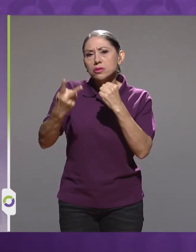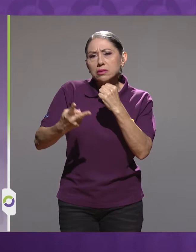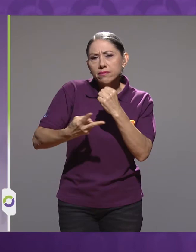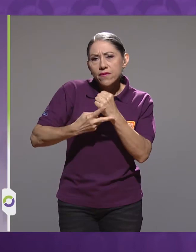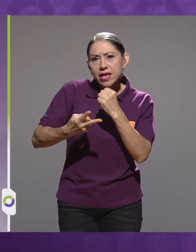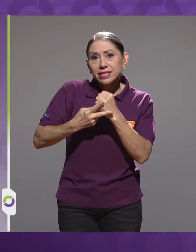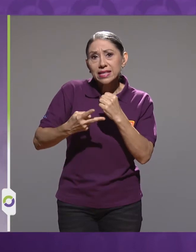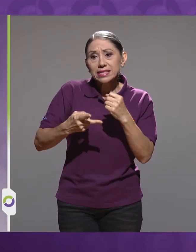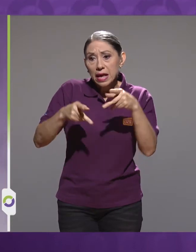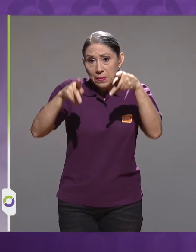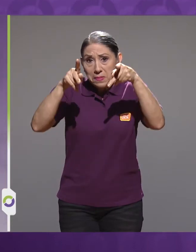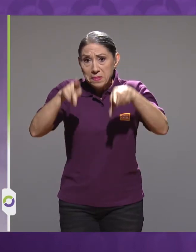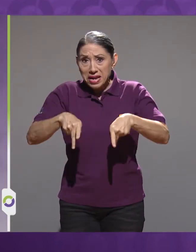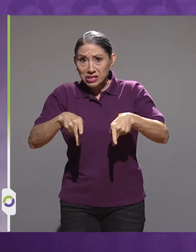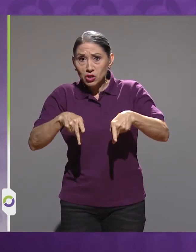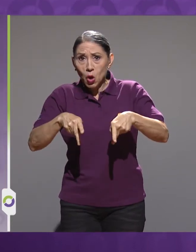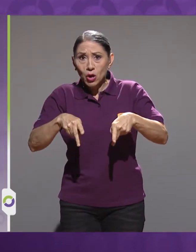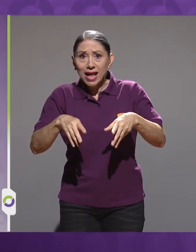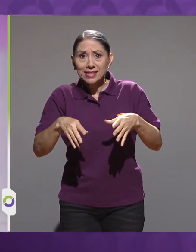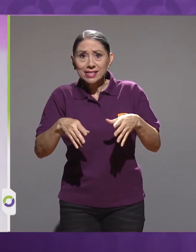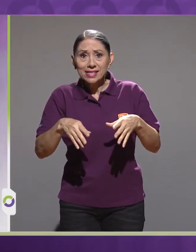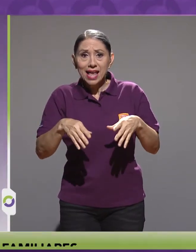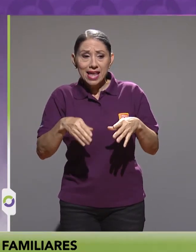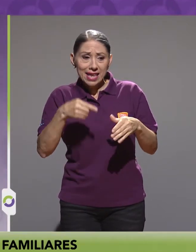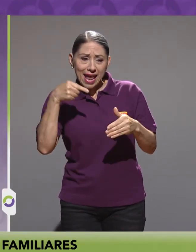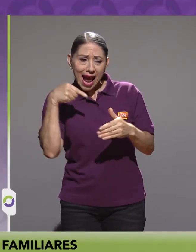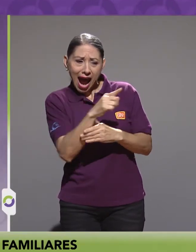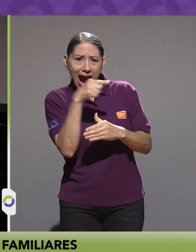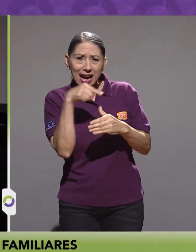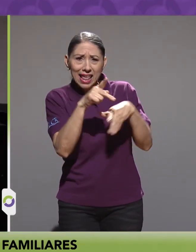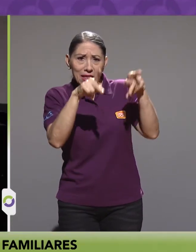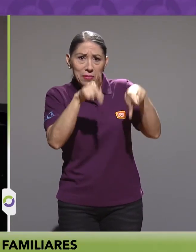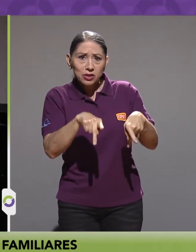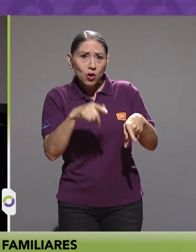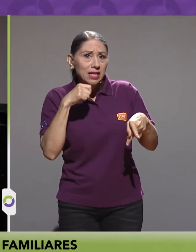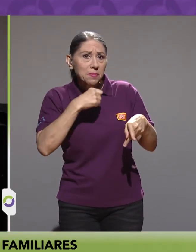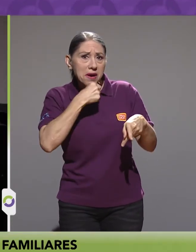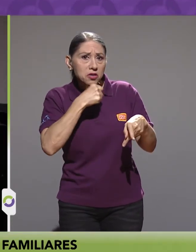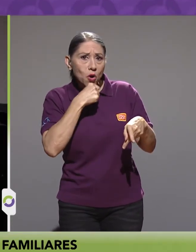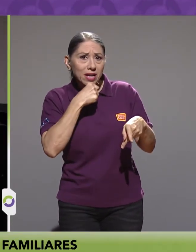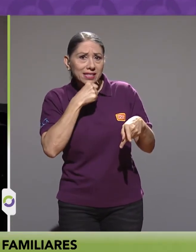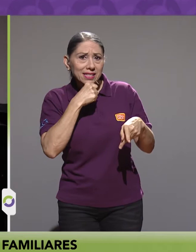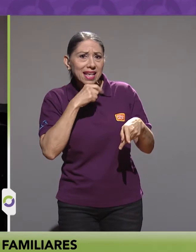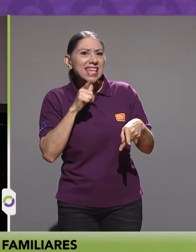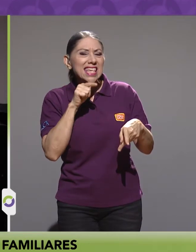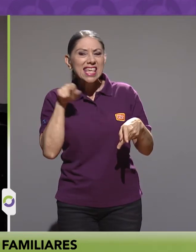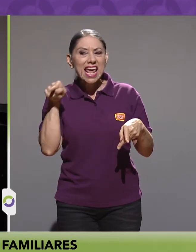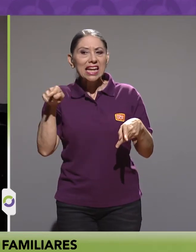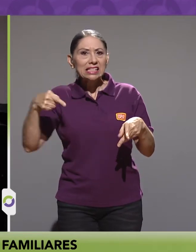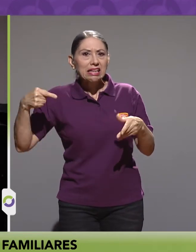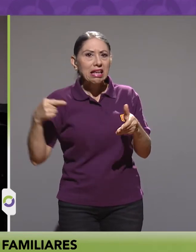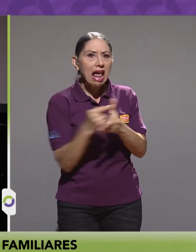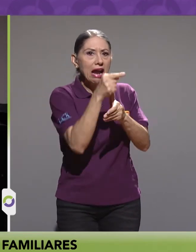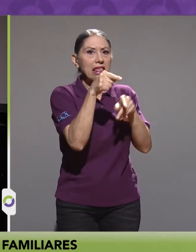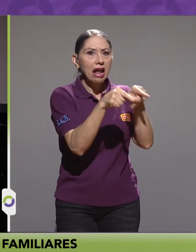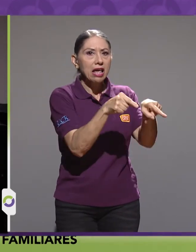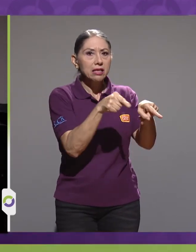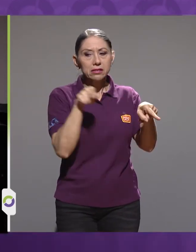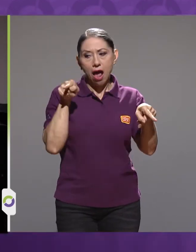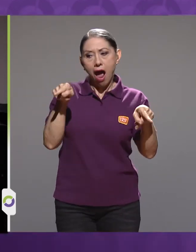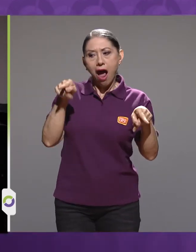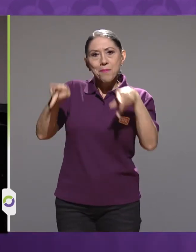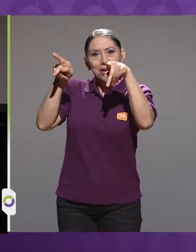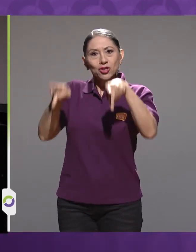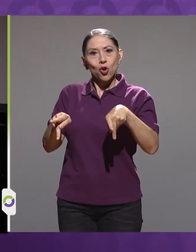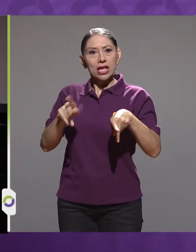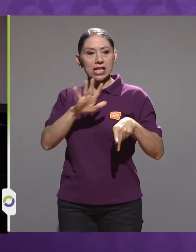personas que agreden, que violentan a las personas mayores son, primero, personas de su propia familia, con lo doloroso que